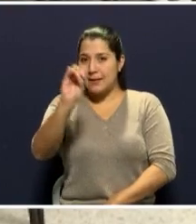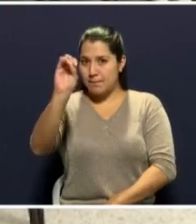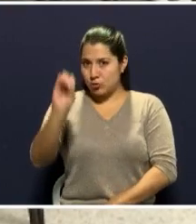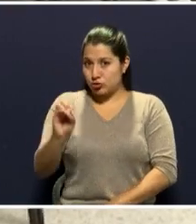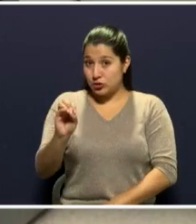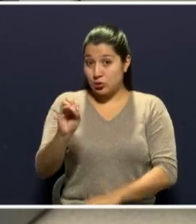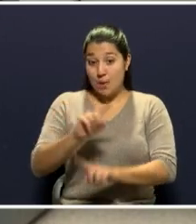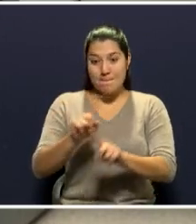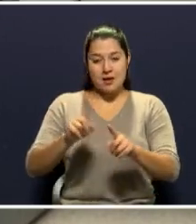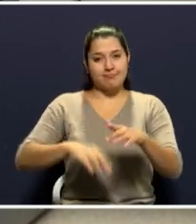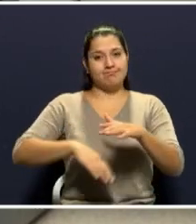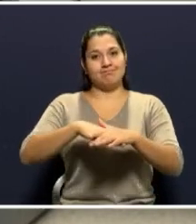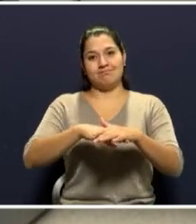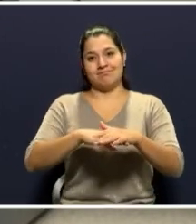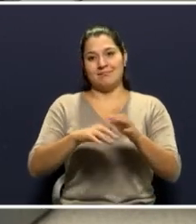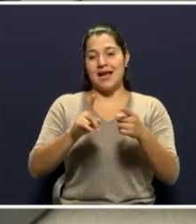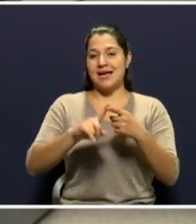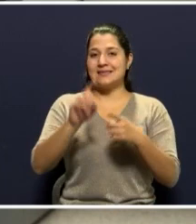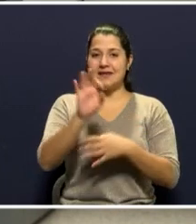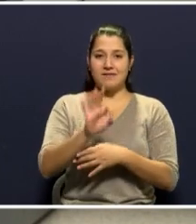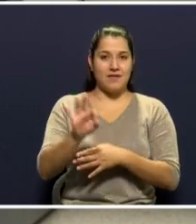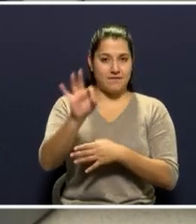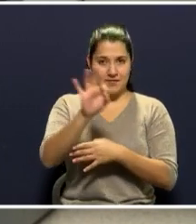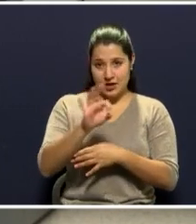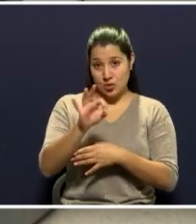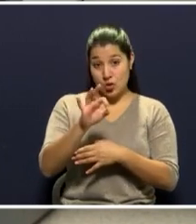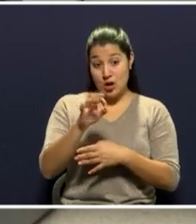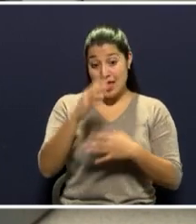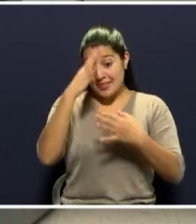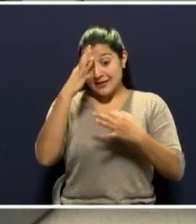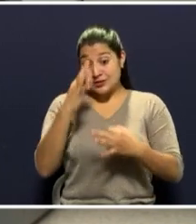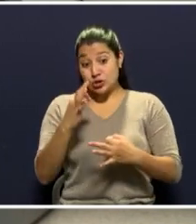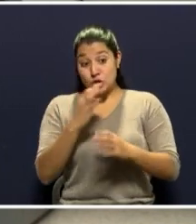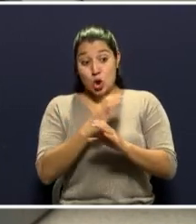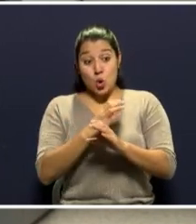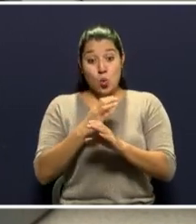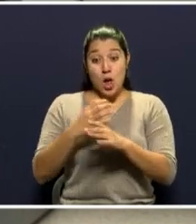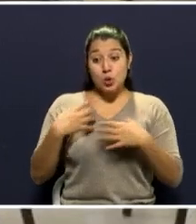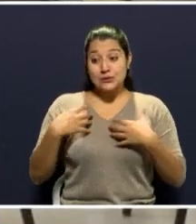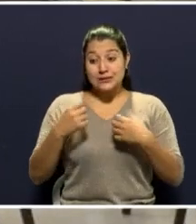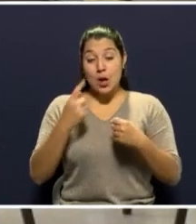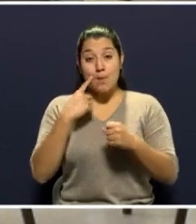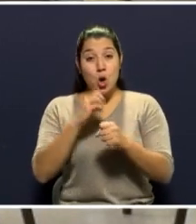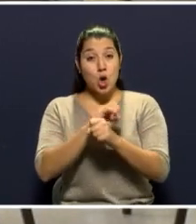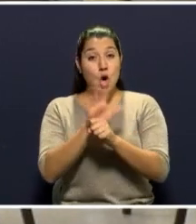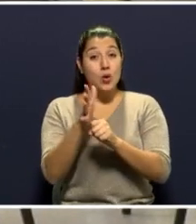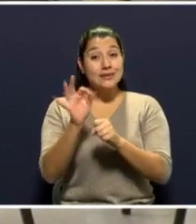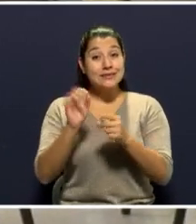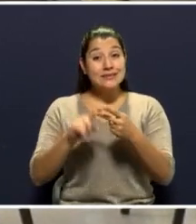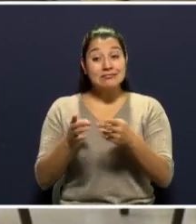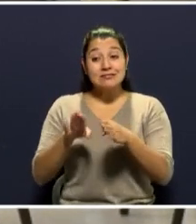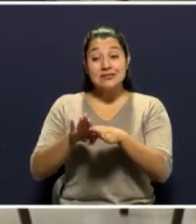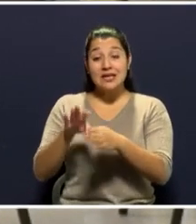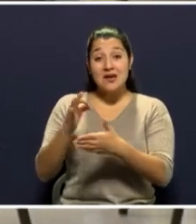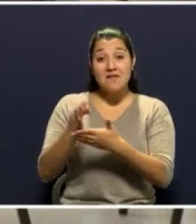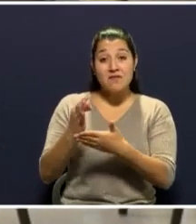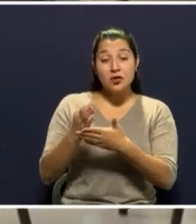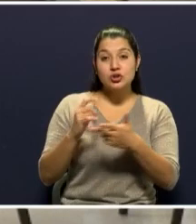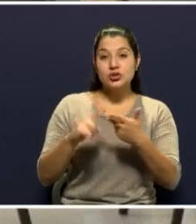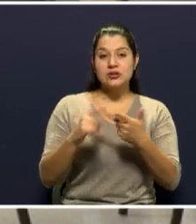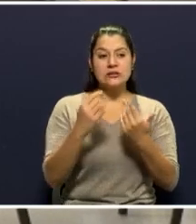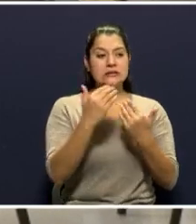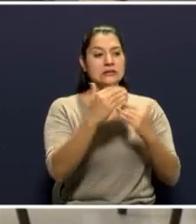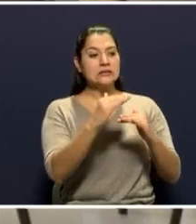reflejó hasta el mes de febrero. Las medidas sanitarias ante la emergencia del COVID-19, el cierre de fronteras, las restricciones a operación